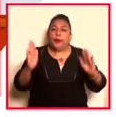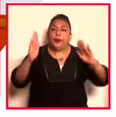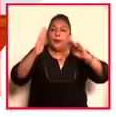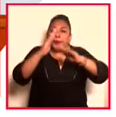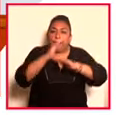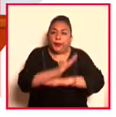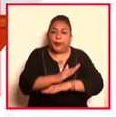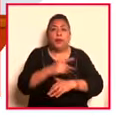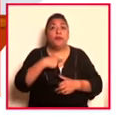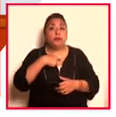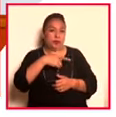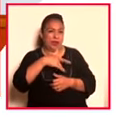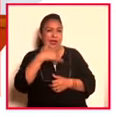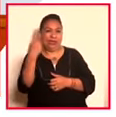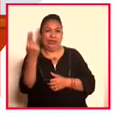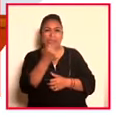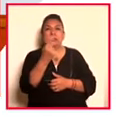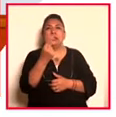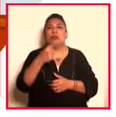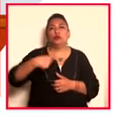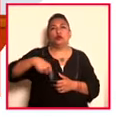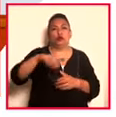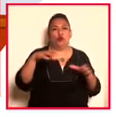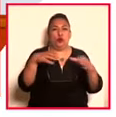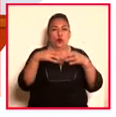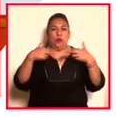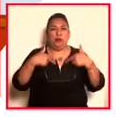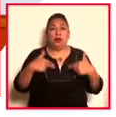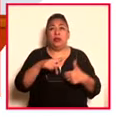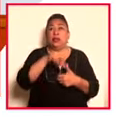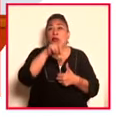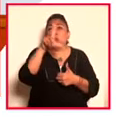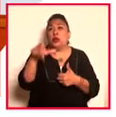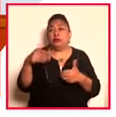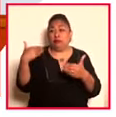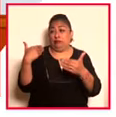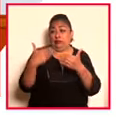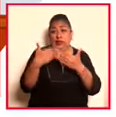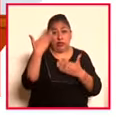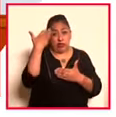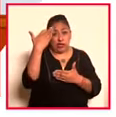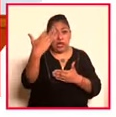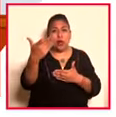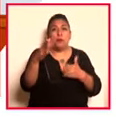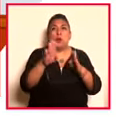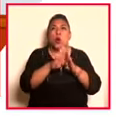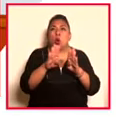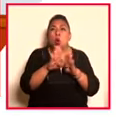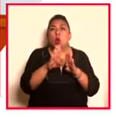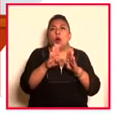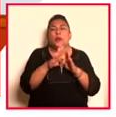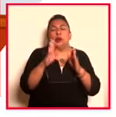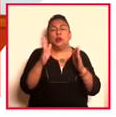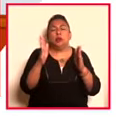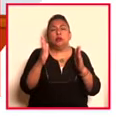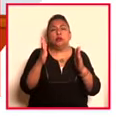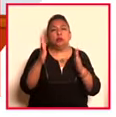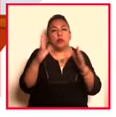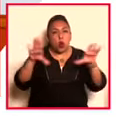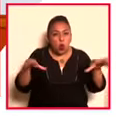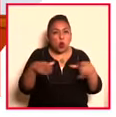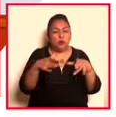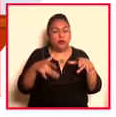sea, que como especie, después de pasar como este rito de pasaje de un duelo colectivo que yo creo que